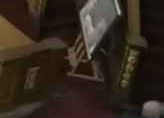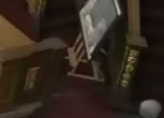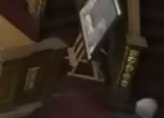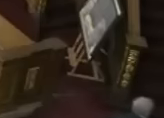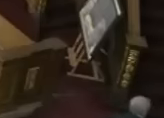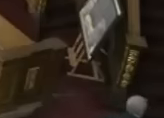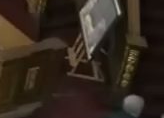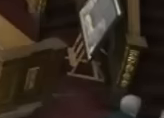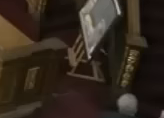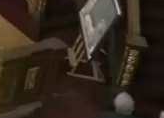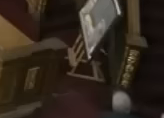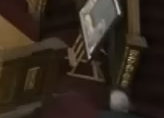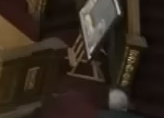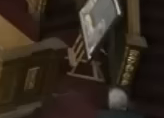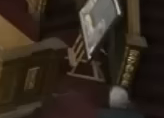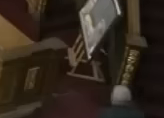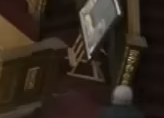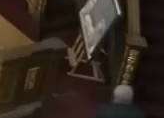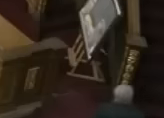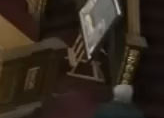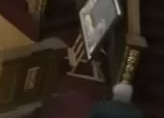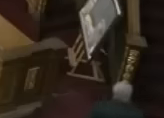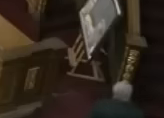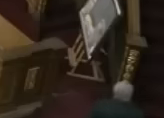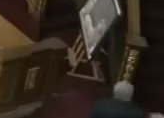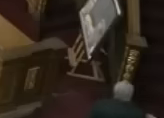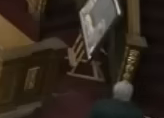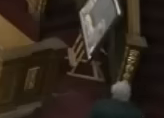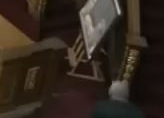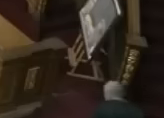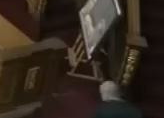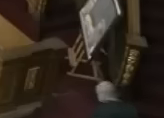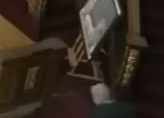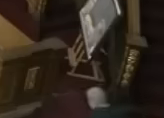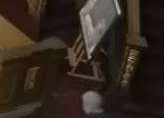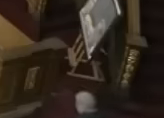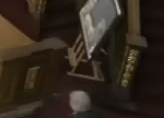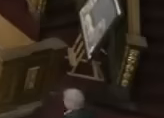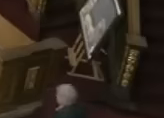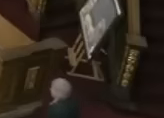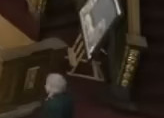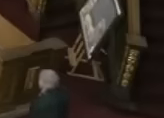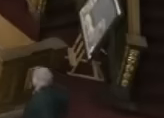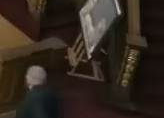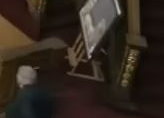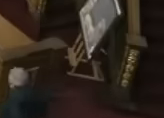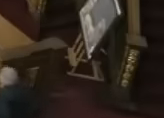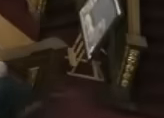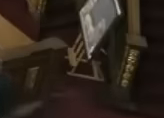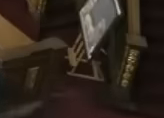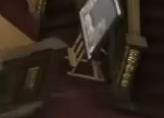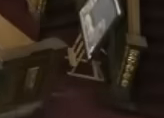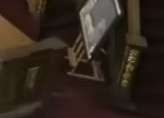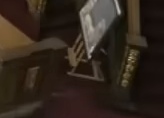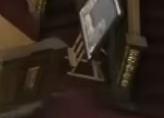Nacional, diputada América Pérez, expresó solidaridad con nuestra campeona olímpica, Yulimar Rojas,